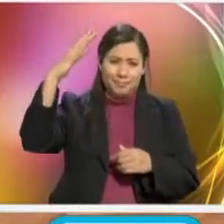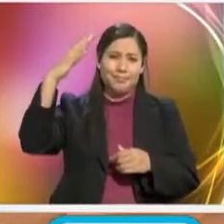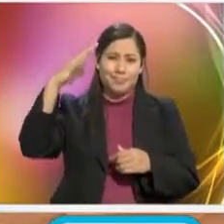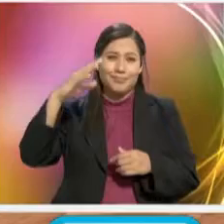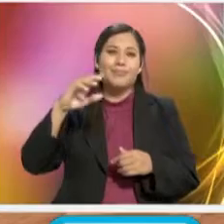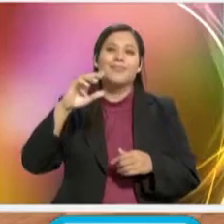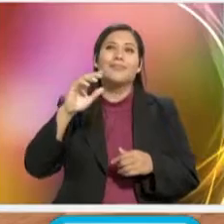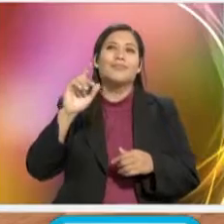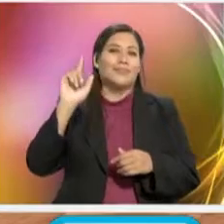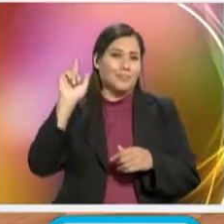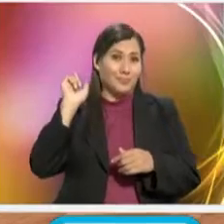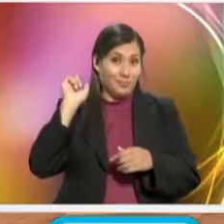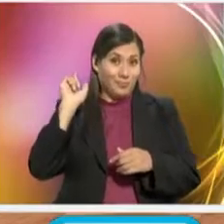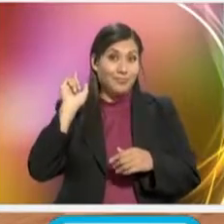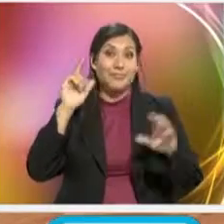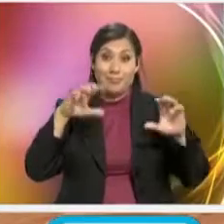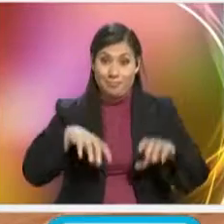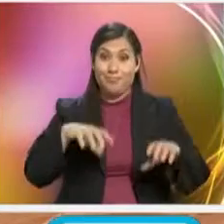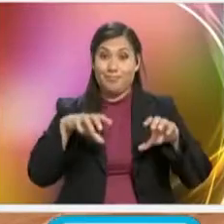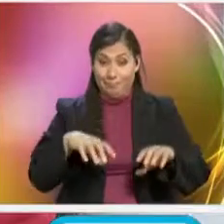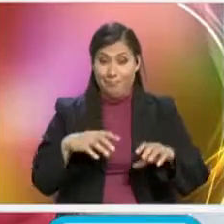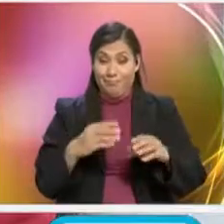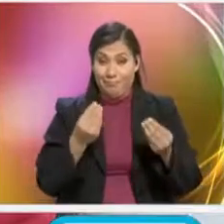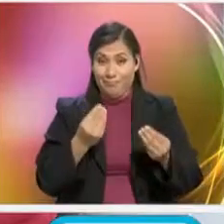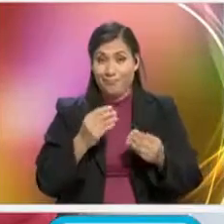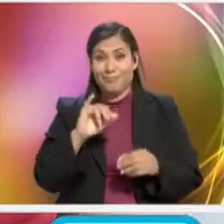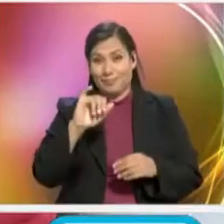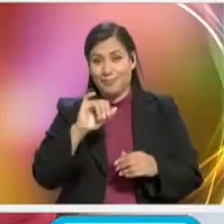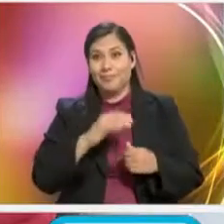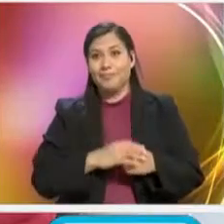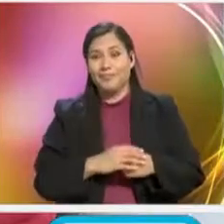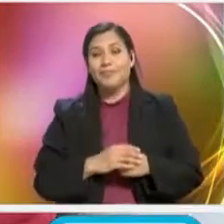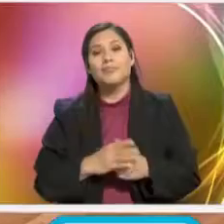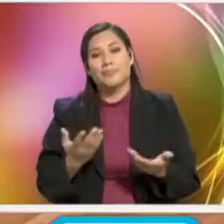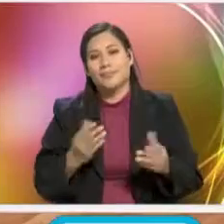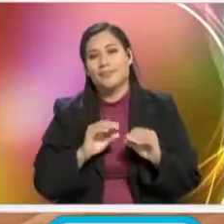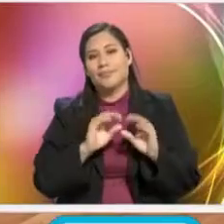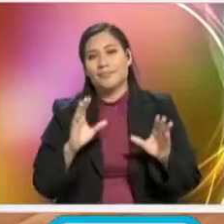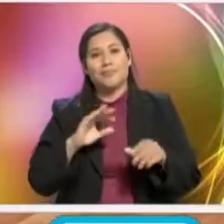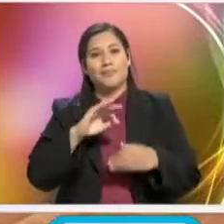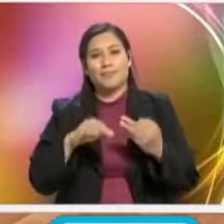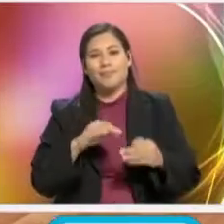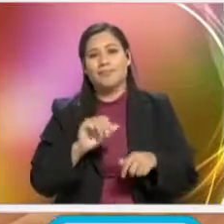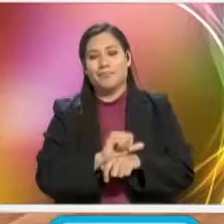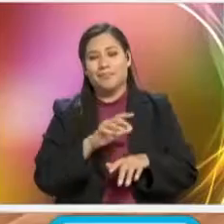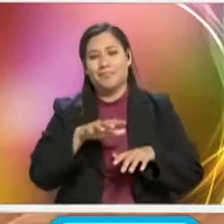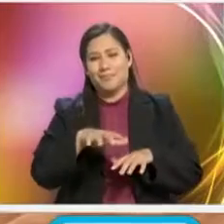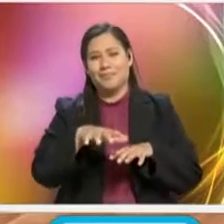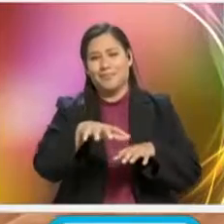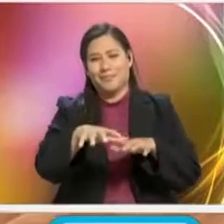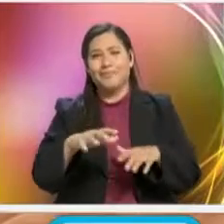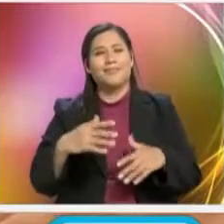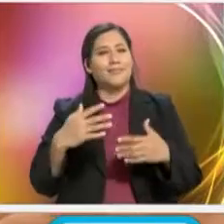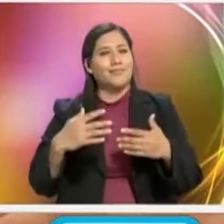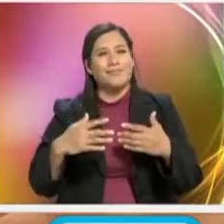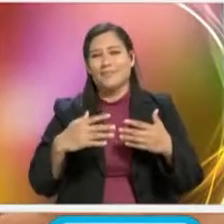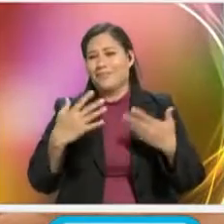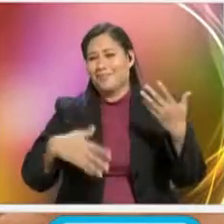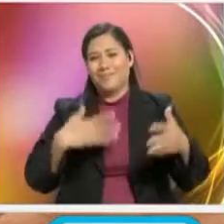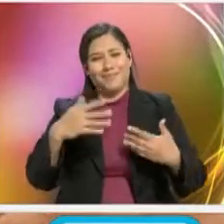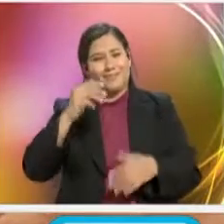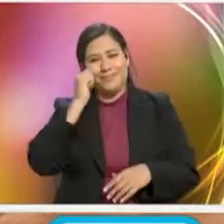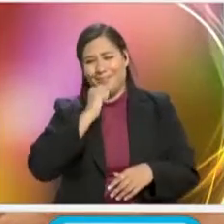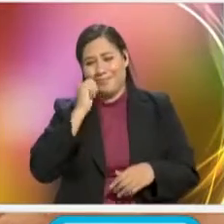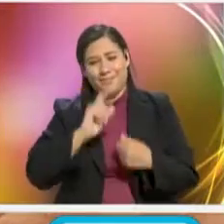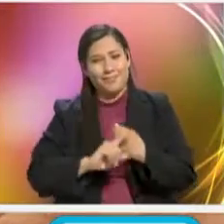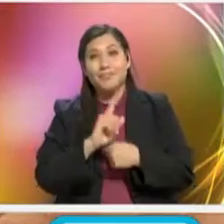el día lunes. Como el lunes, ¿no? Claro. Hubo mucha lluvia, ¿no? Exactamente. Sí. Estuvo, y claro, nos tocó a todos el caos de la ciudad aquí tremendo. Y siempre es dramático,